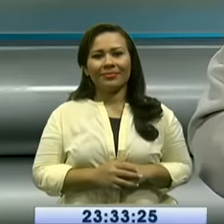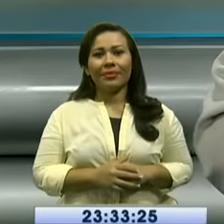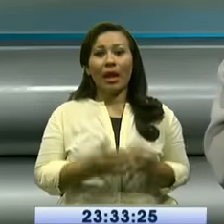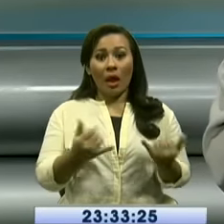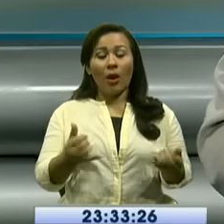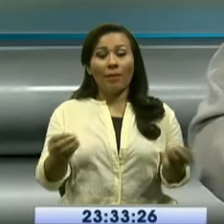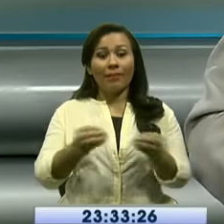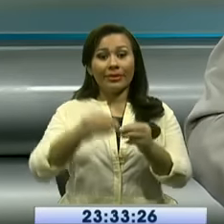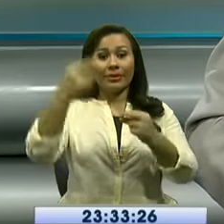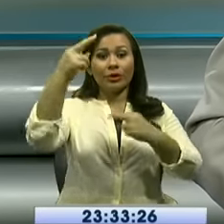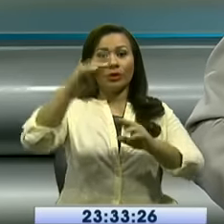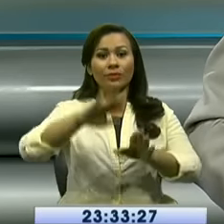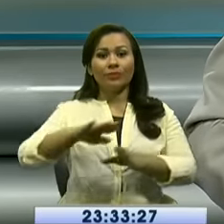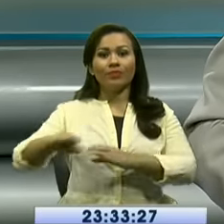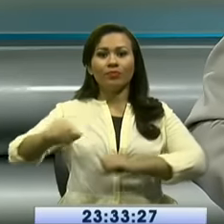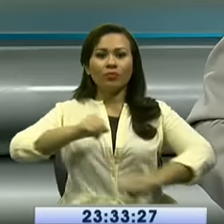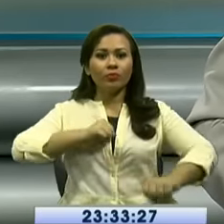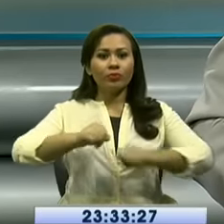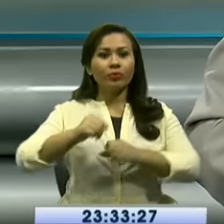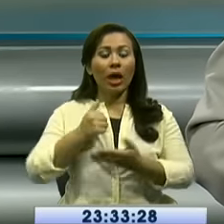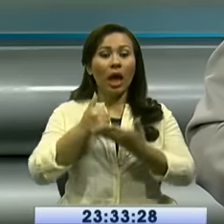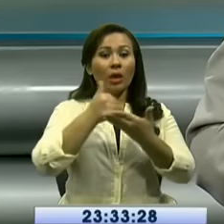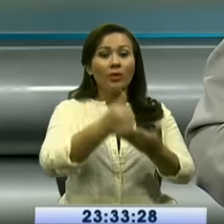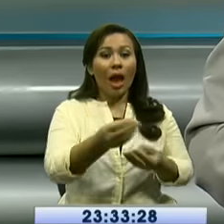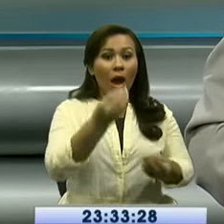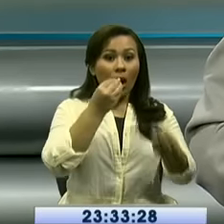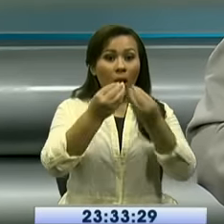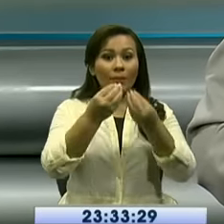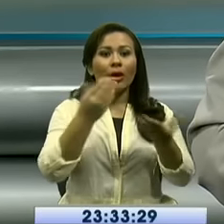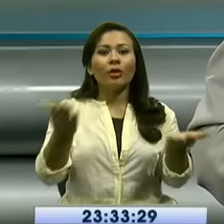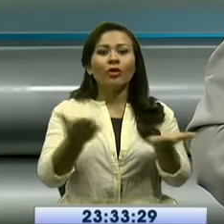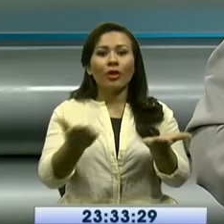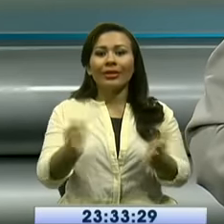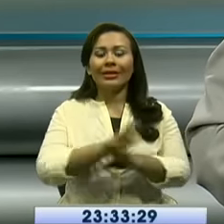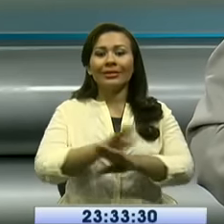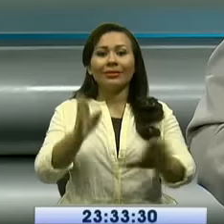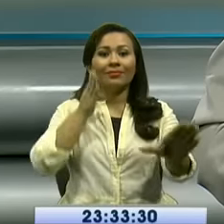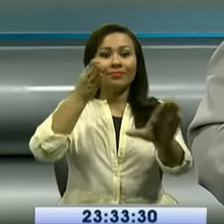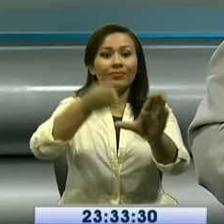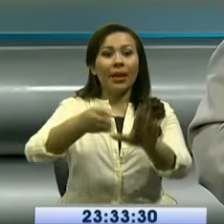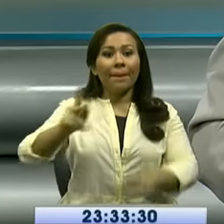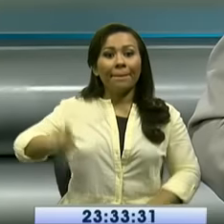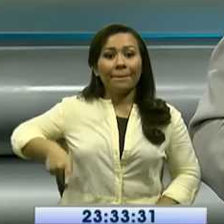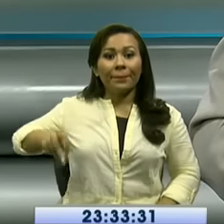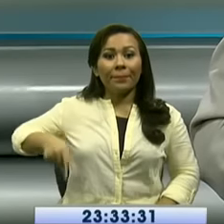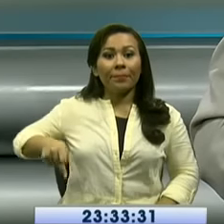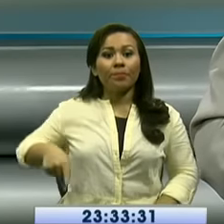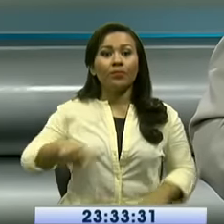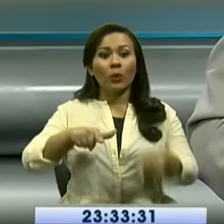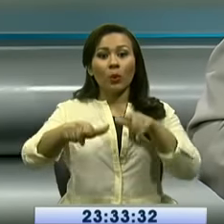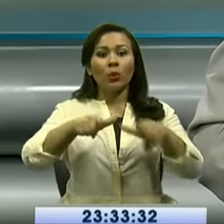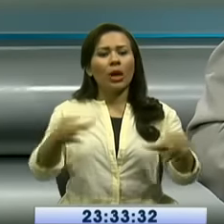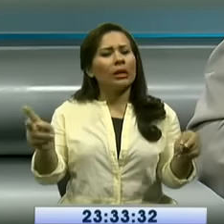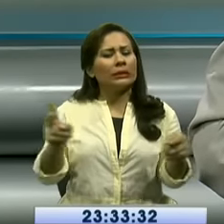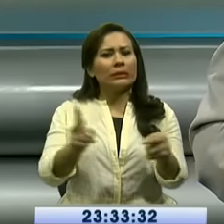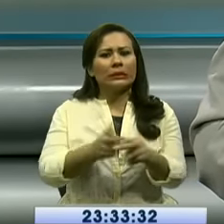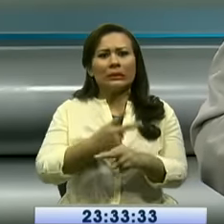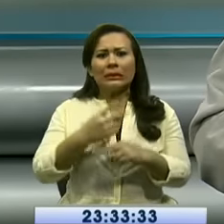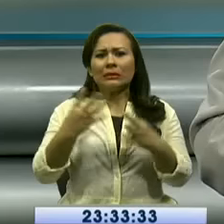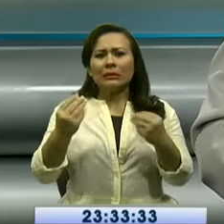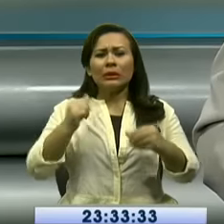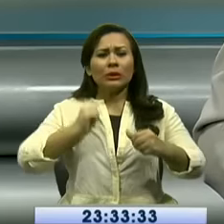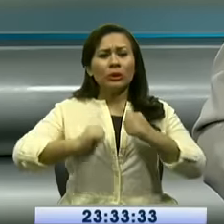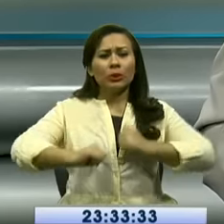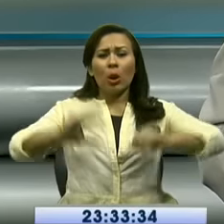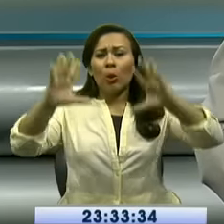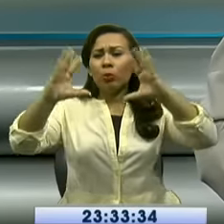Vamos con otra información. Las labores de rescate y entrega de alimentos se concretan en Pedernales, uno de los sitios más devastados por